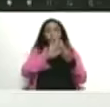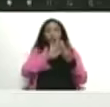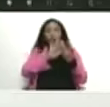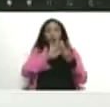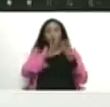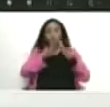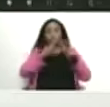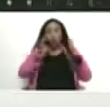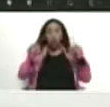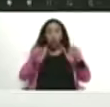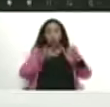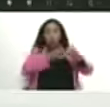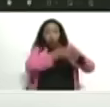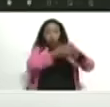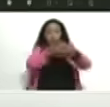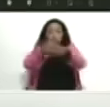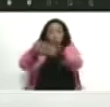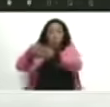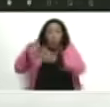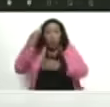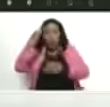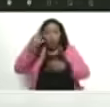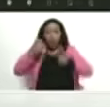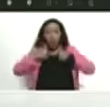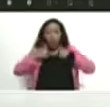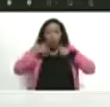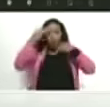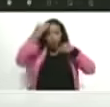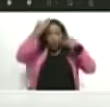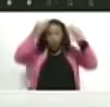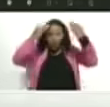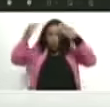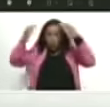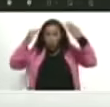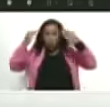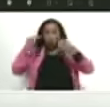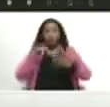todas las unidades militares, mis saludos desde aquí.